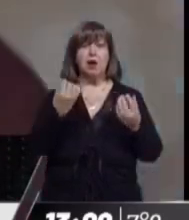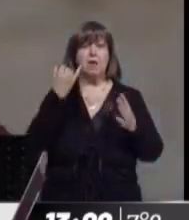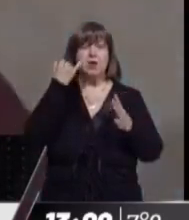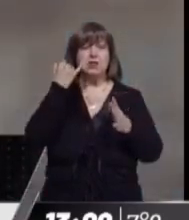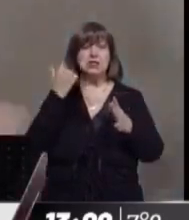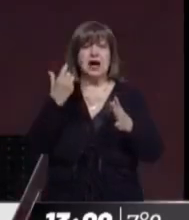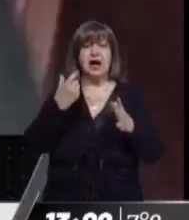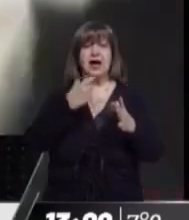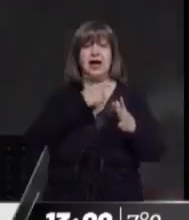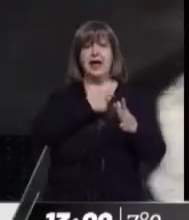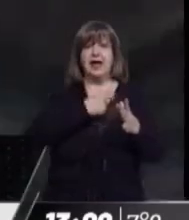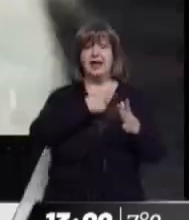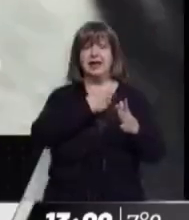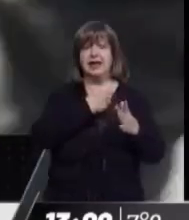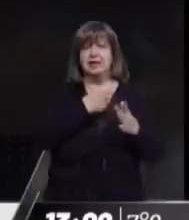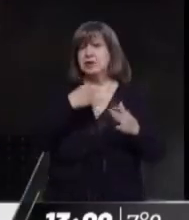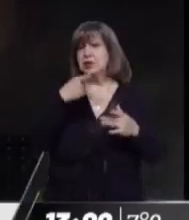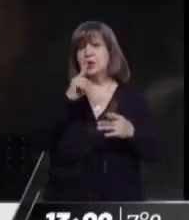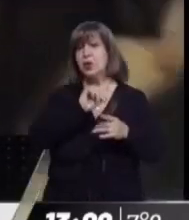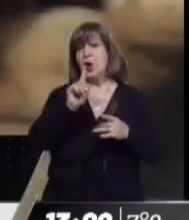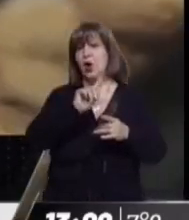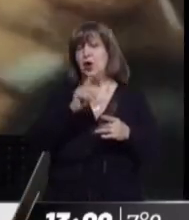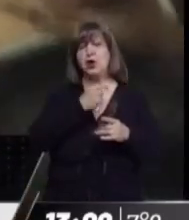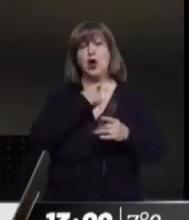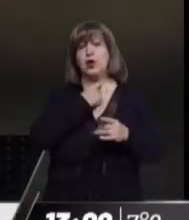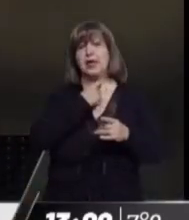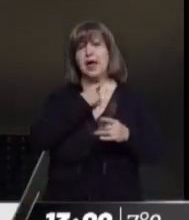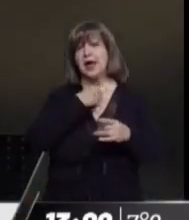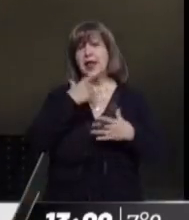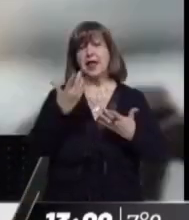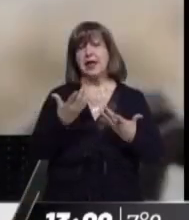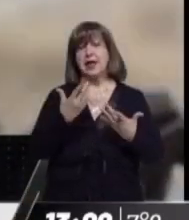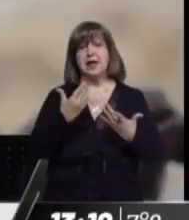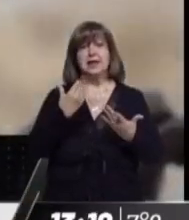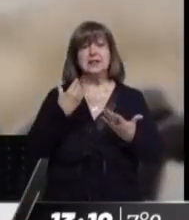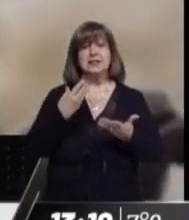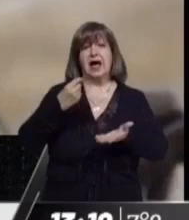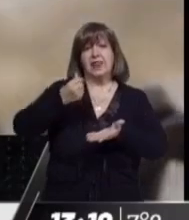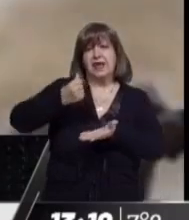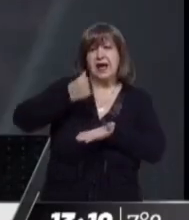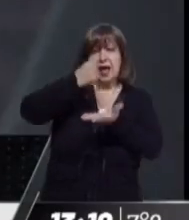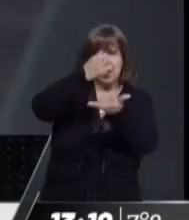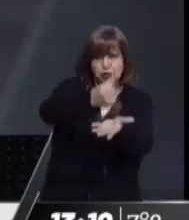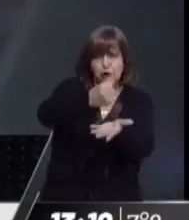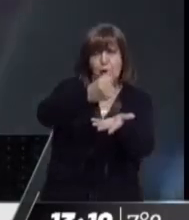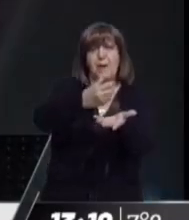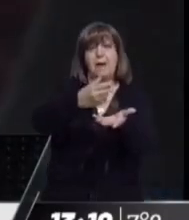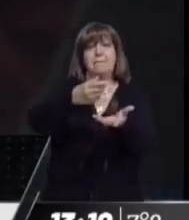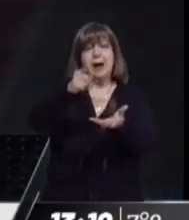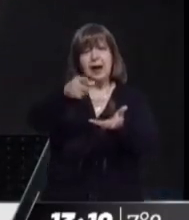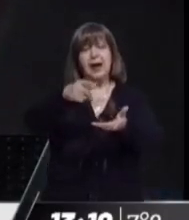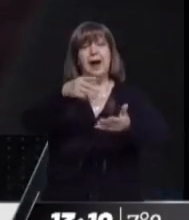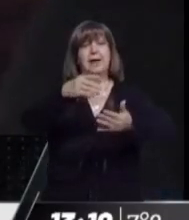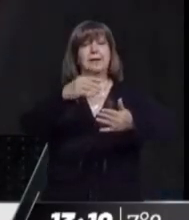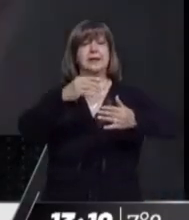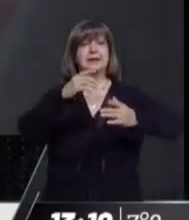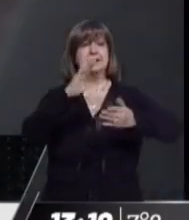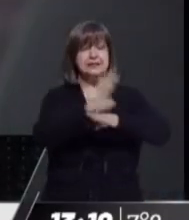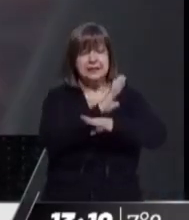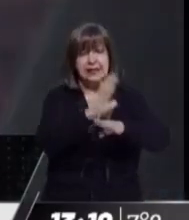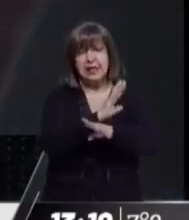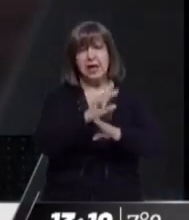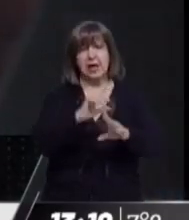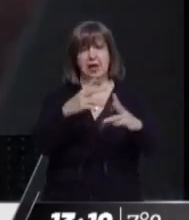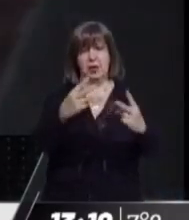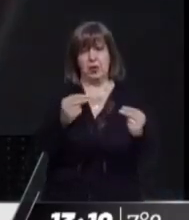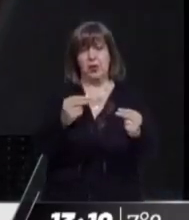participación en este tipo de producciones. El Estado no tiene por qué poner dinero ni invertir plata en cine, por